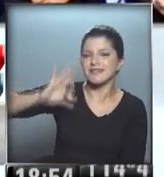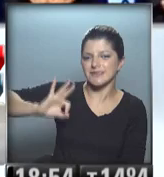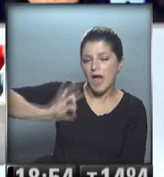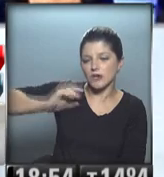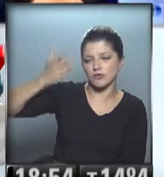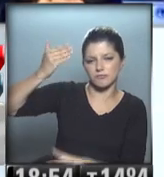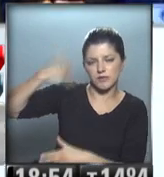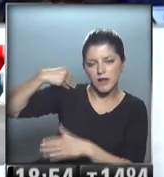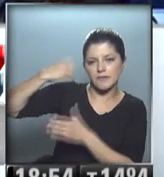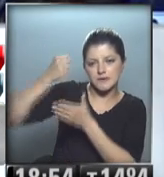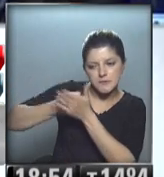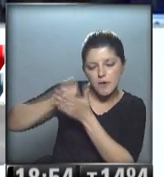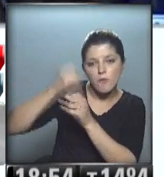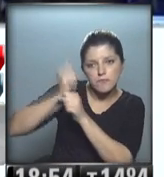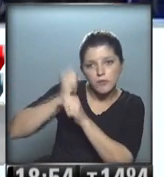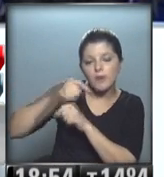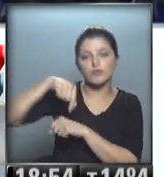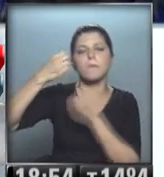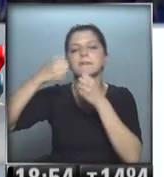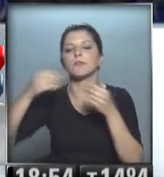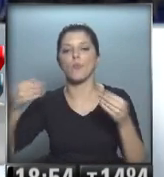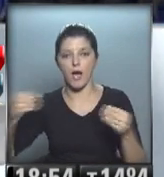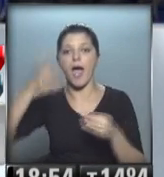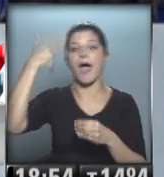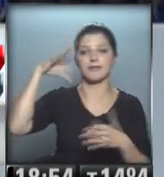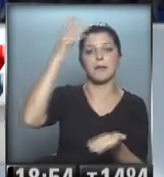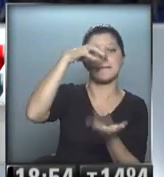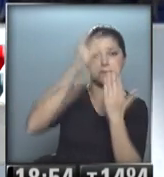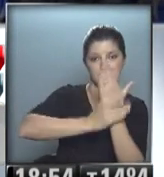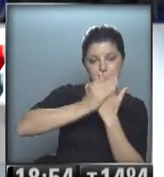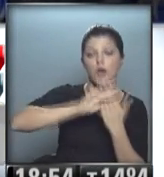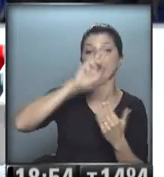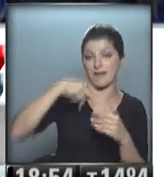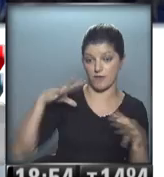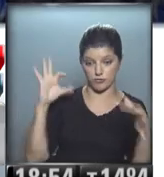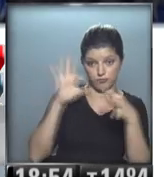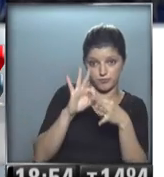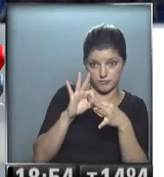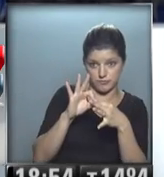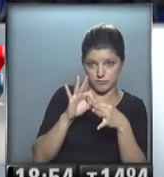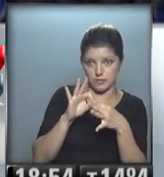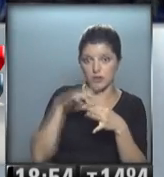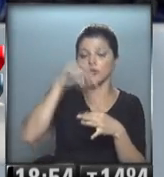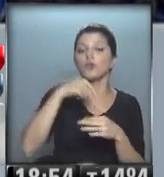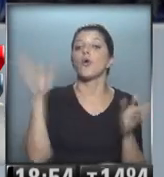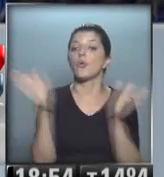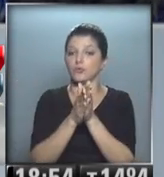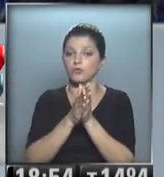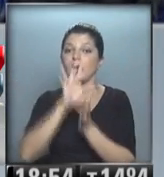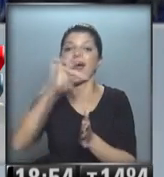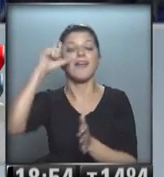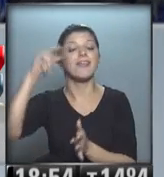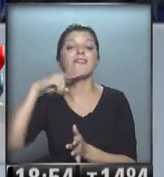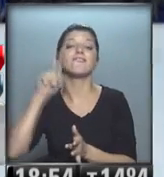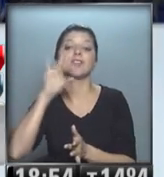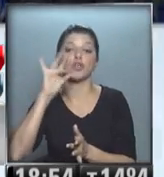esto lo empezamos incluso cuando estábamos dependiendo del Ministerio de Planificación, que estamos trabajando con el Ministro de Bio.